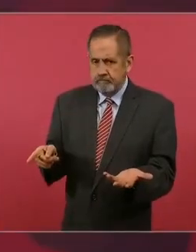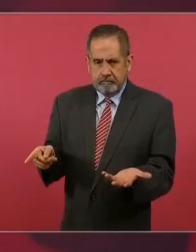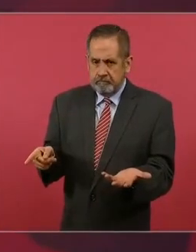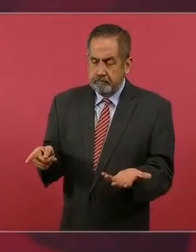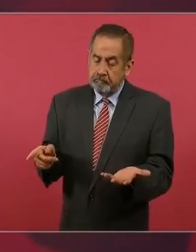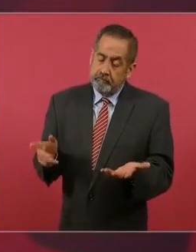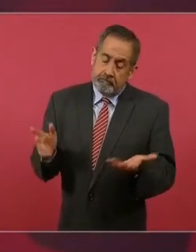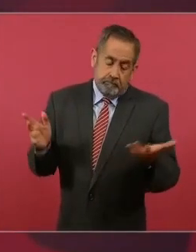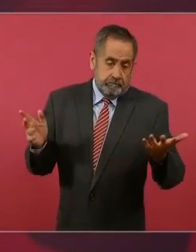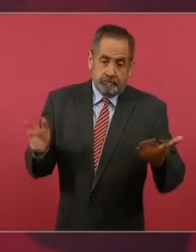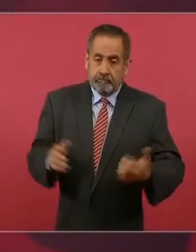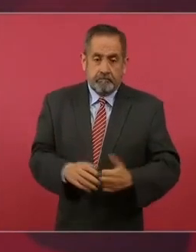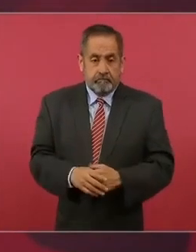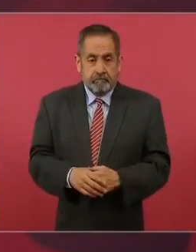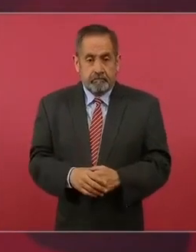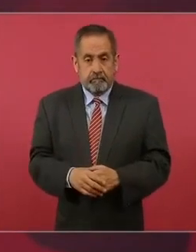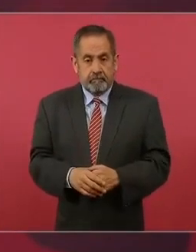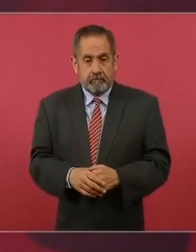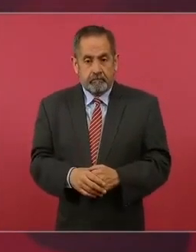y